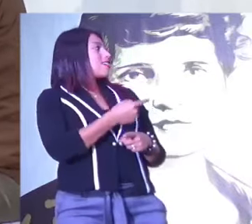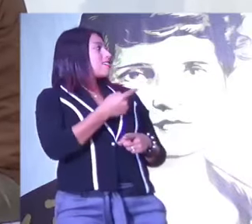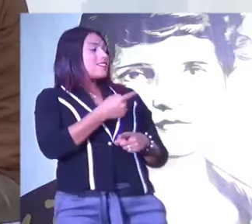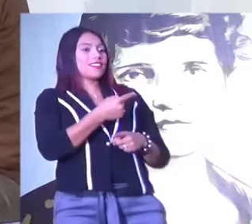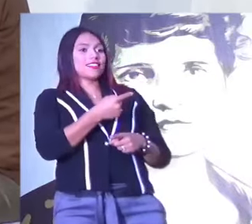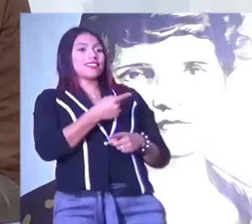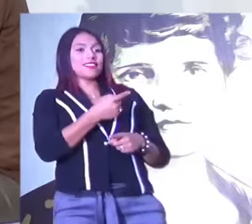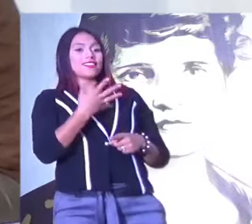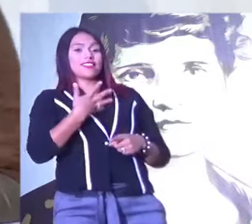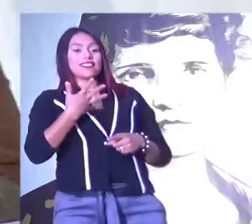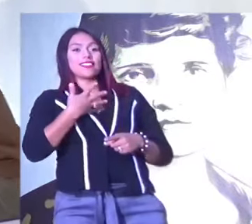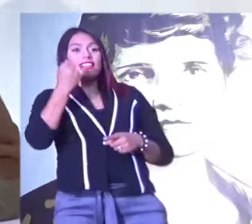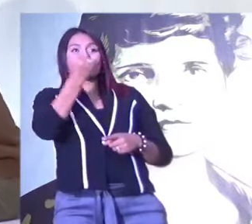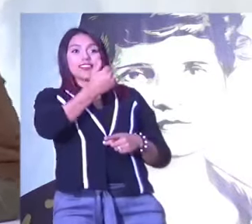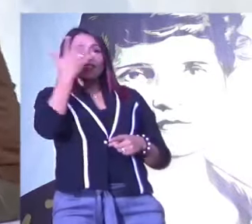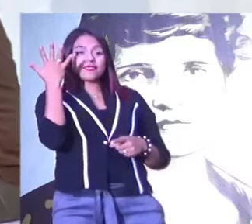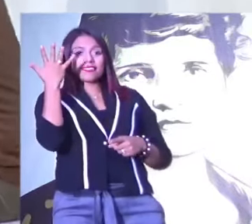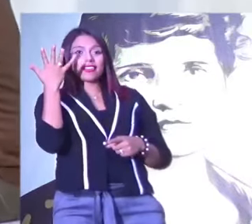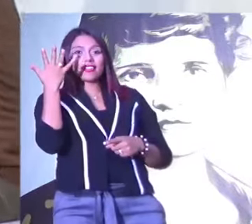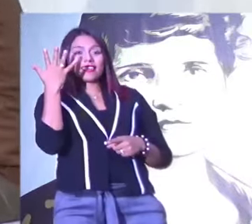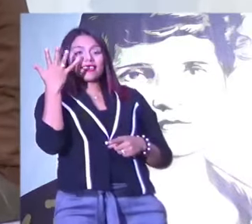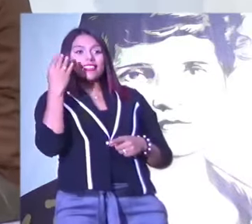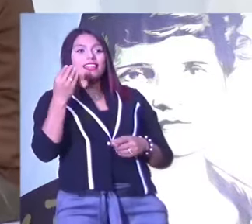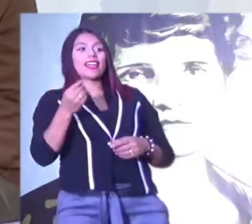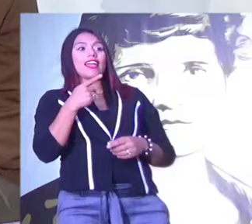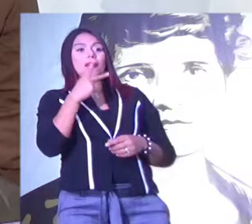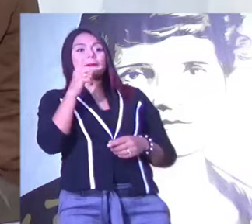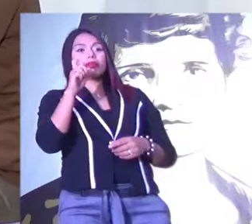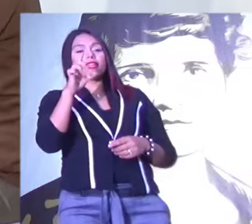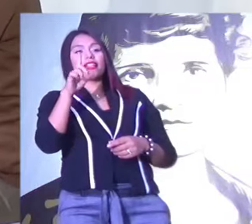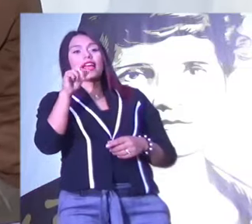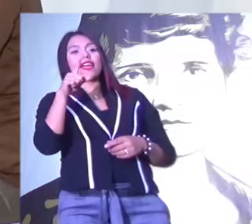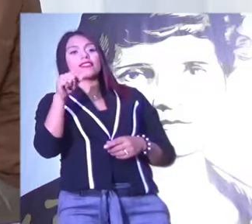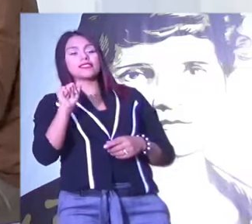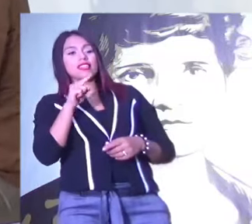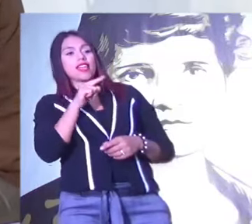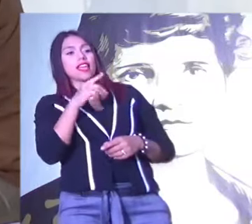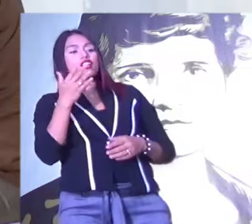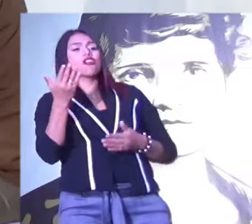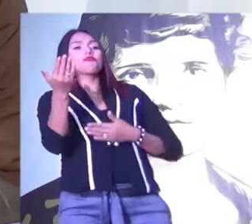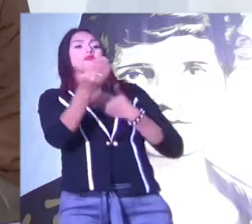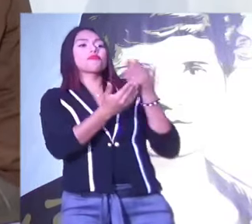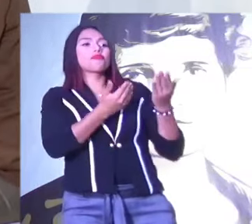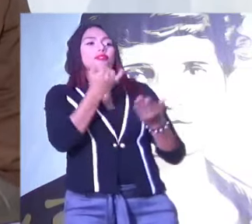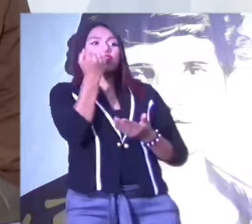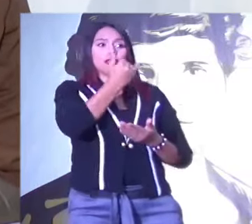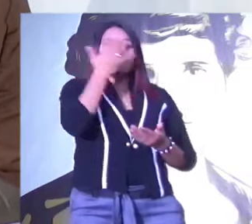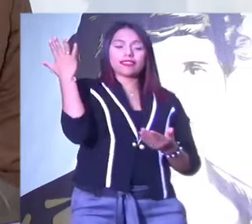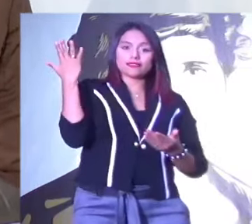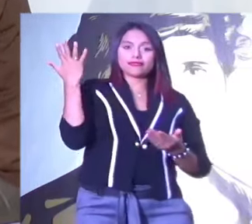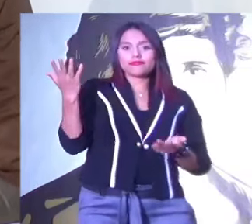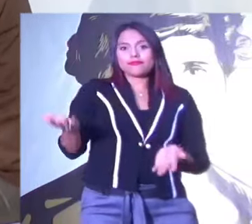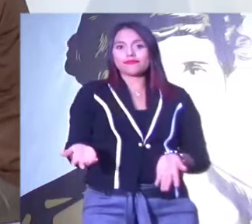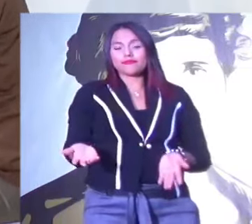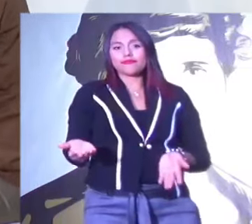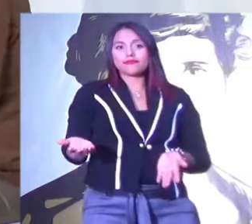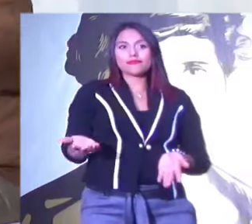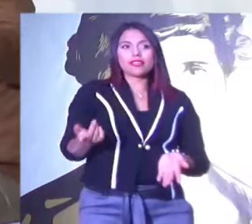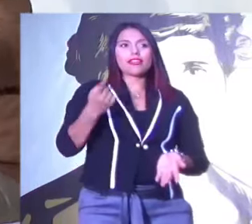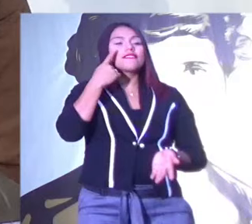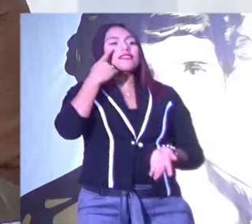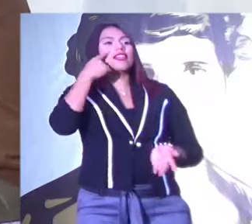portada de Peláez. Sí, claro. Aquí también hace, ¿sí?, la portada de este libro y te ayuda. diseño gráfico. O sea, llegas incluso